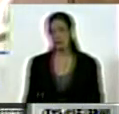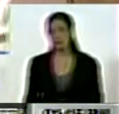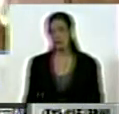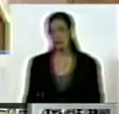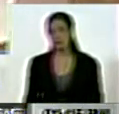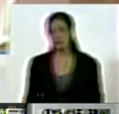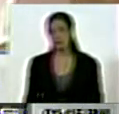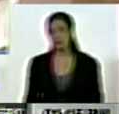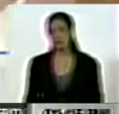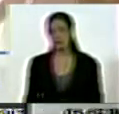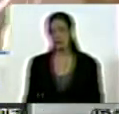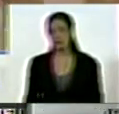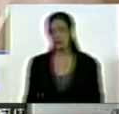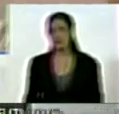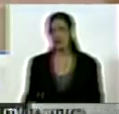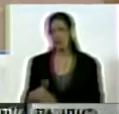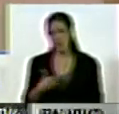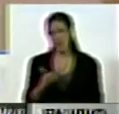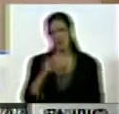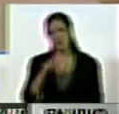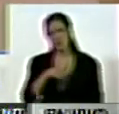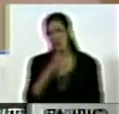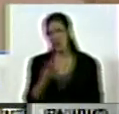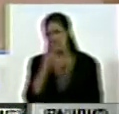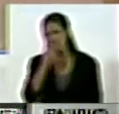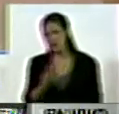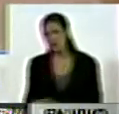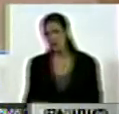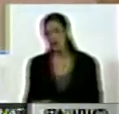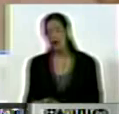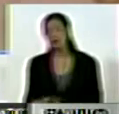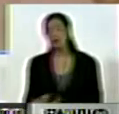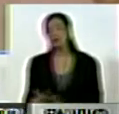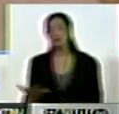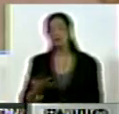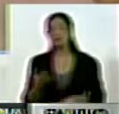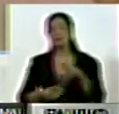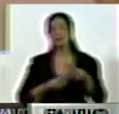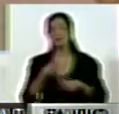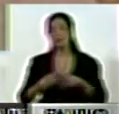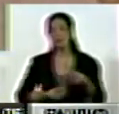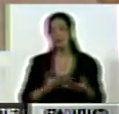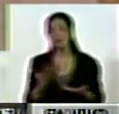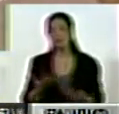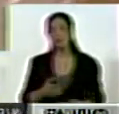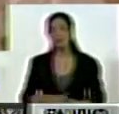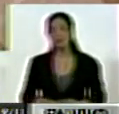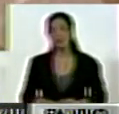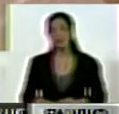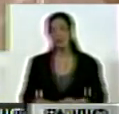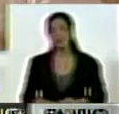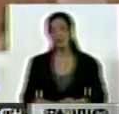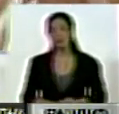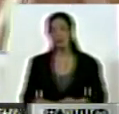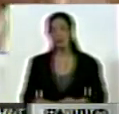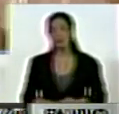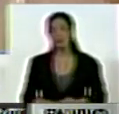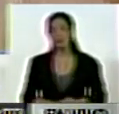sus comentarios, si es posible, sobre esta visita que se ha realizado desde el